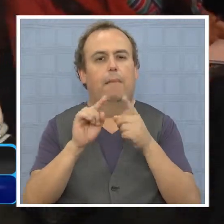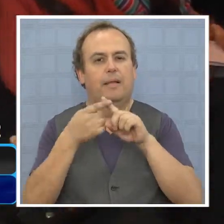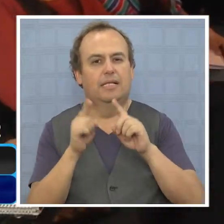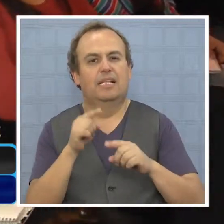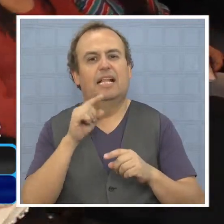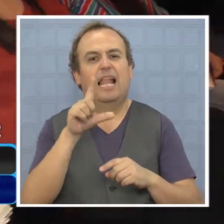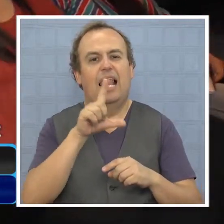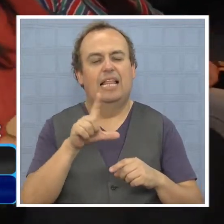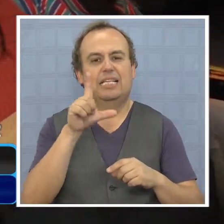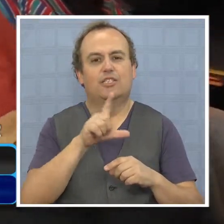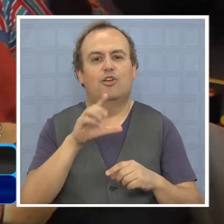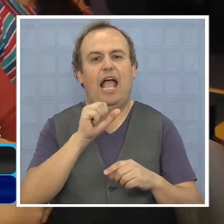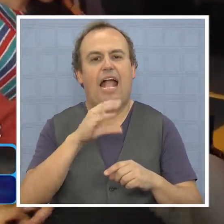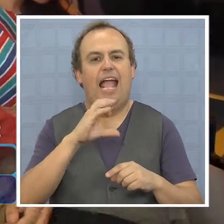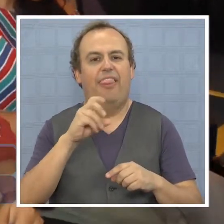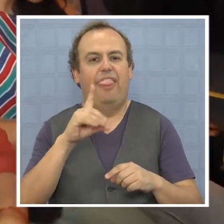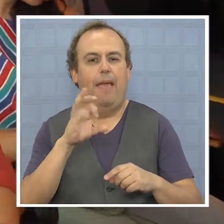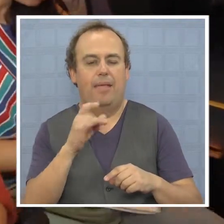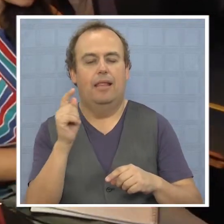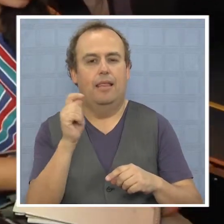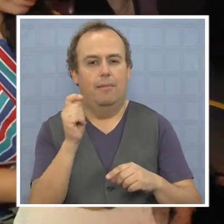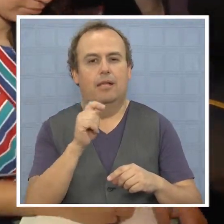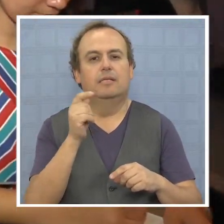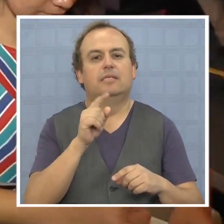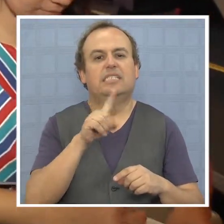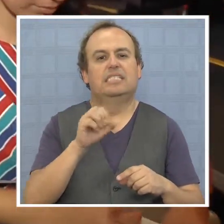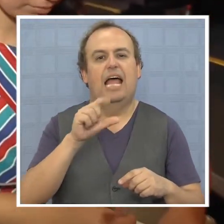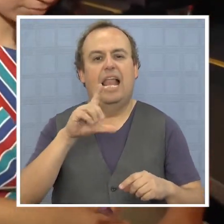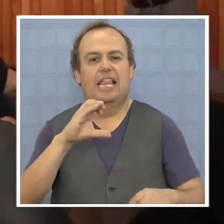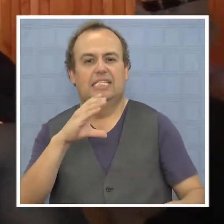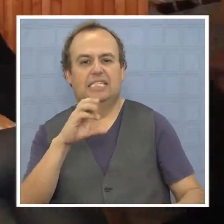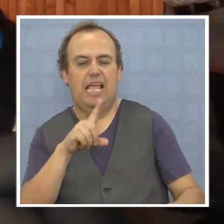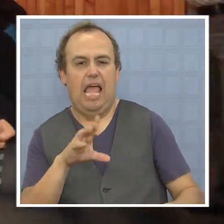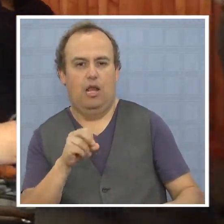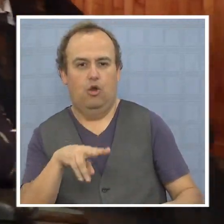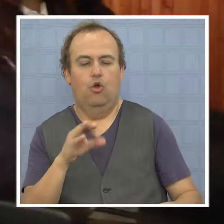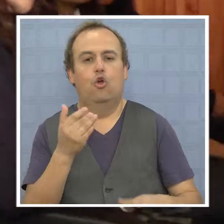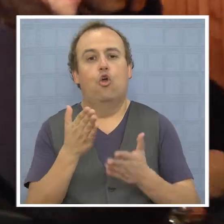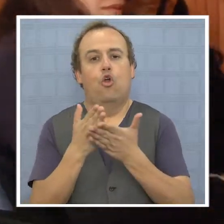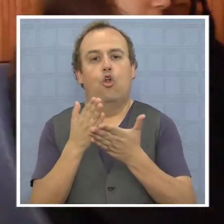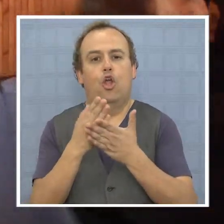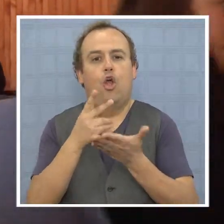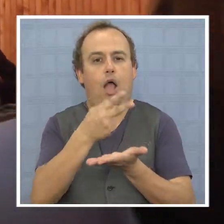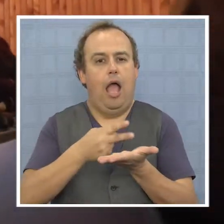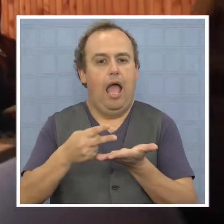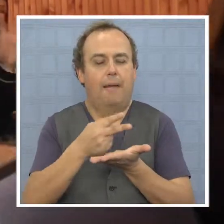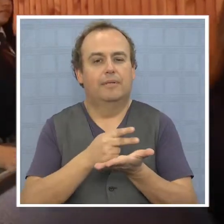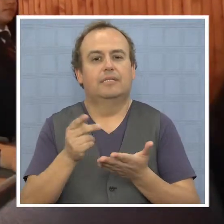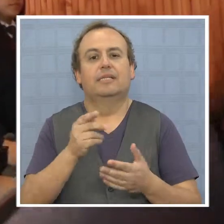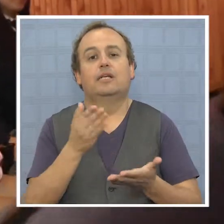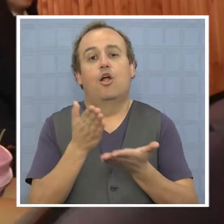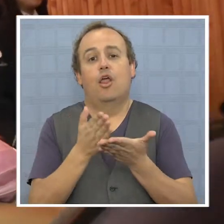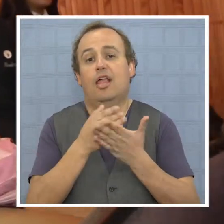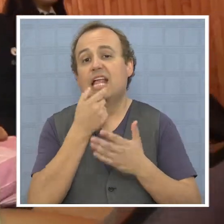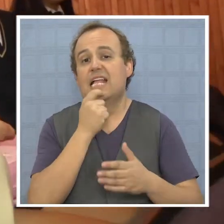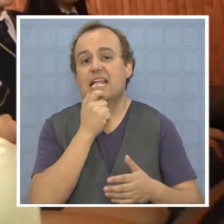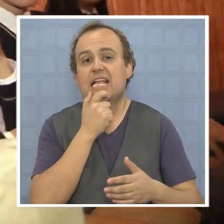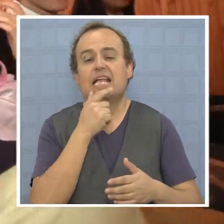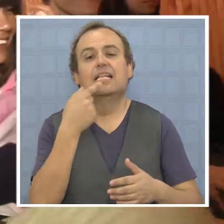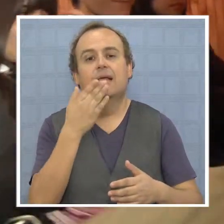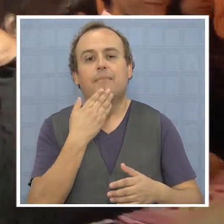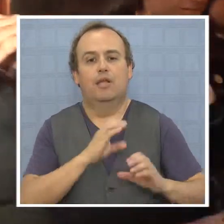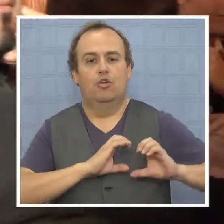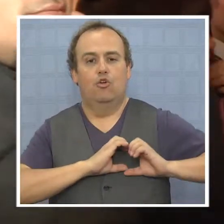Tarapacá, Colegio Salesiano, Liceo Academia Iquique, Colegio Humberstone, Colegio Inglés y Colegio Sagrado